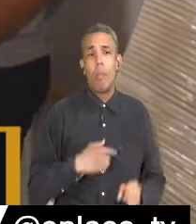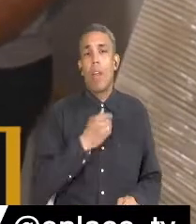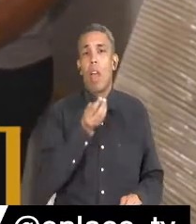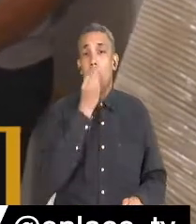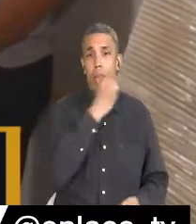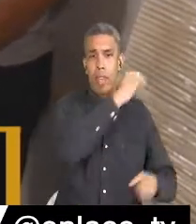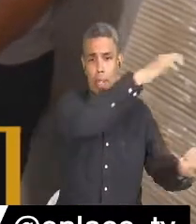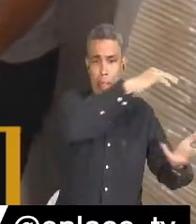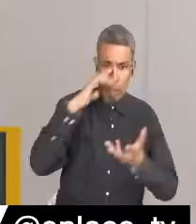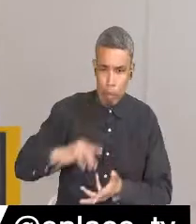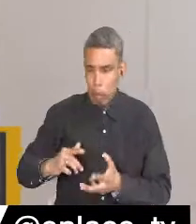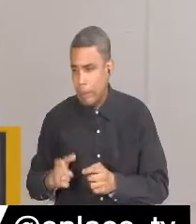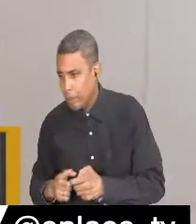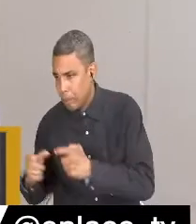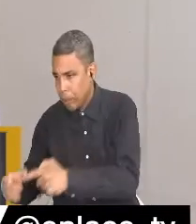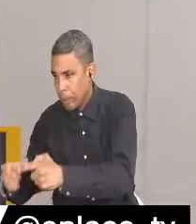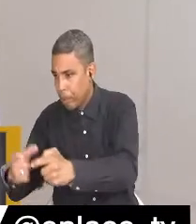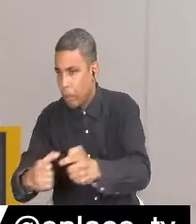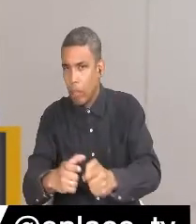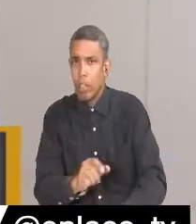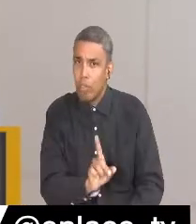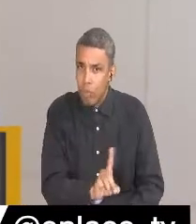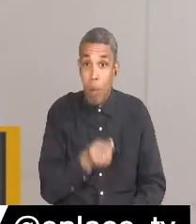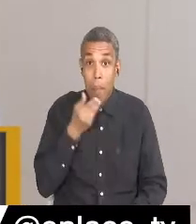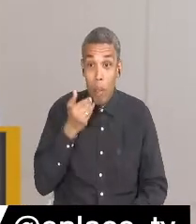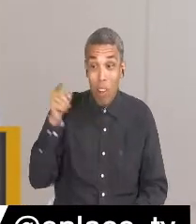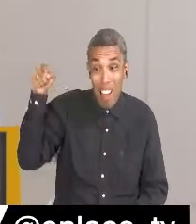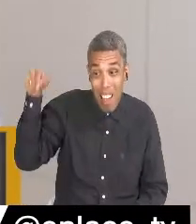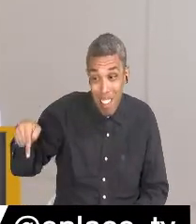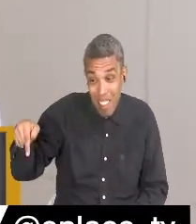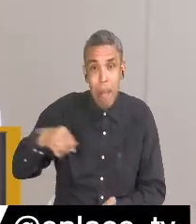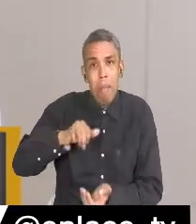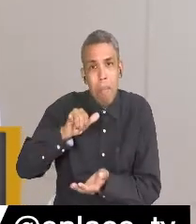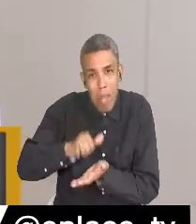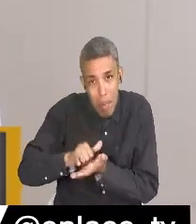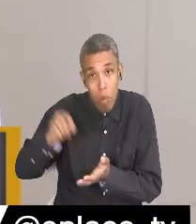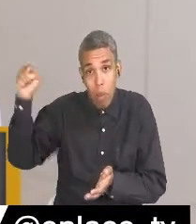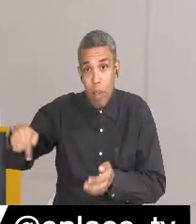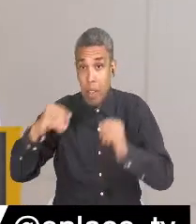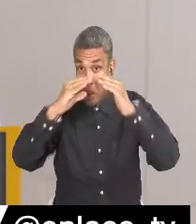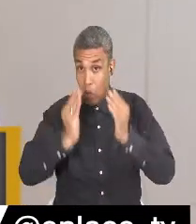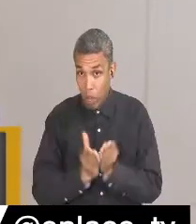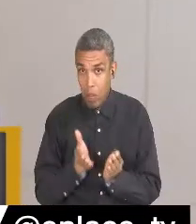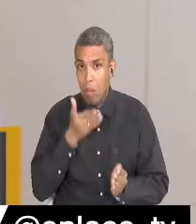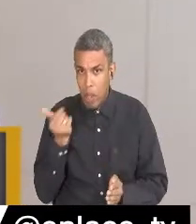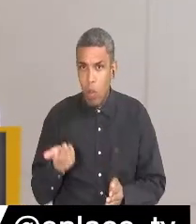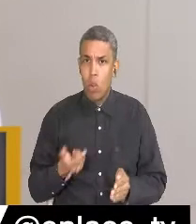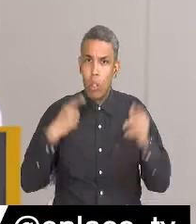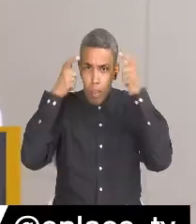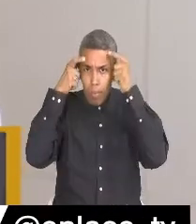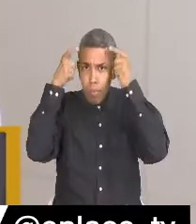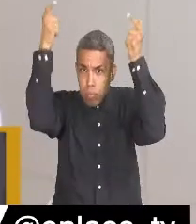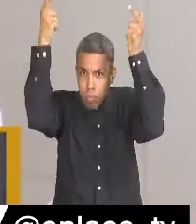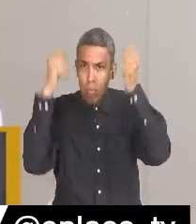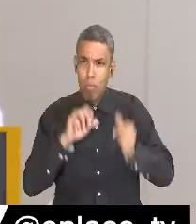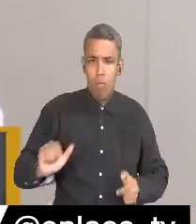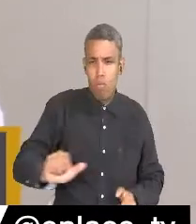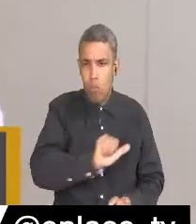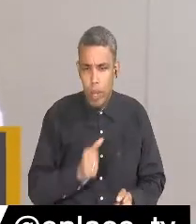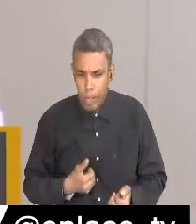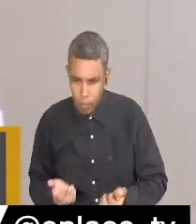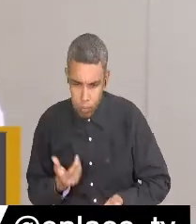todas maneras, para poder cumplir con lo requerido por el Ministerio de Educación Nacional y el Ministerio de Salud Nacional,